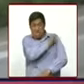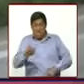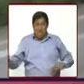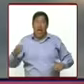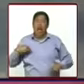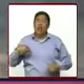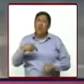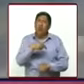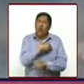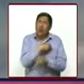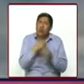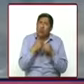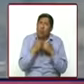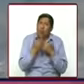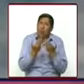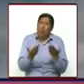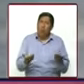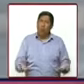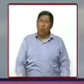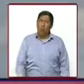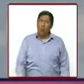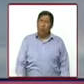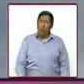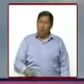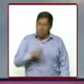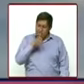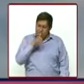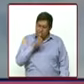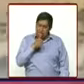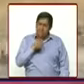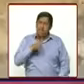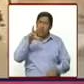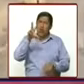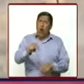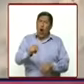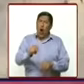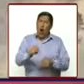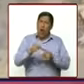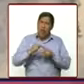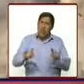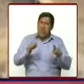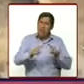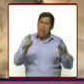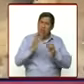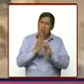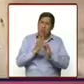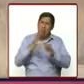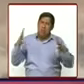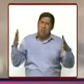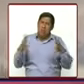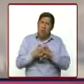es muy insostenible lo que estamos pasando en estos momentos en los distintos bloqueos.